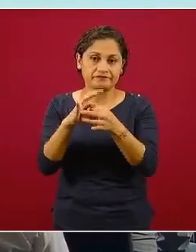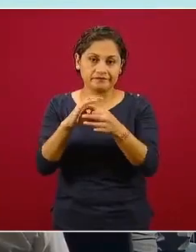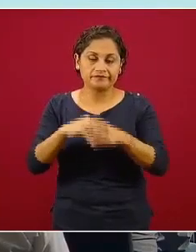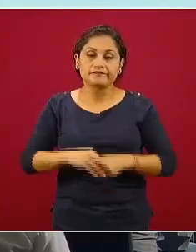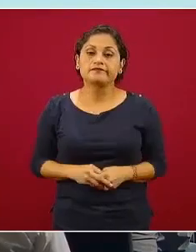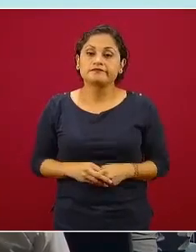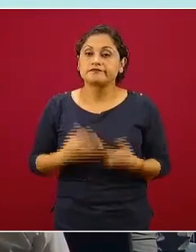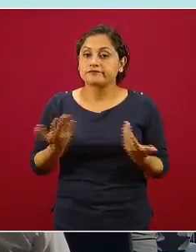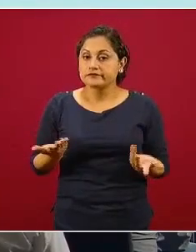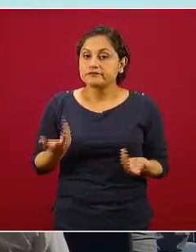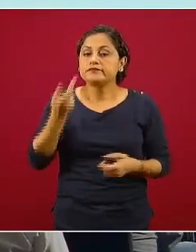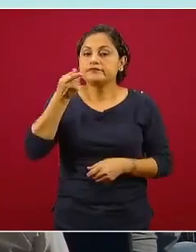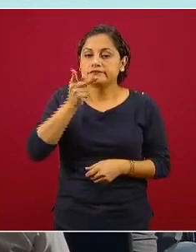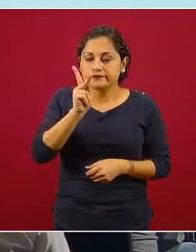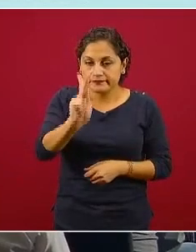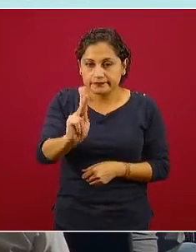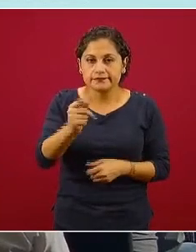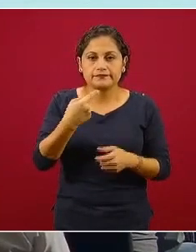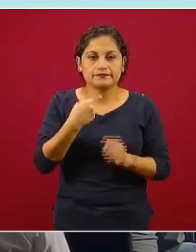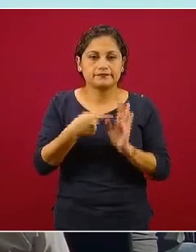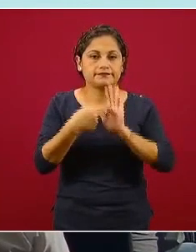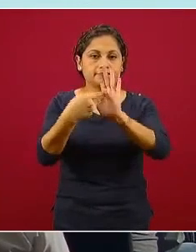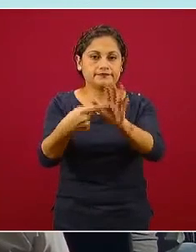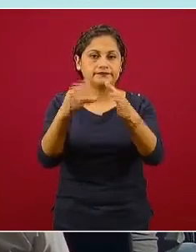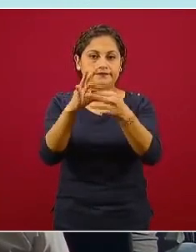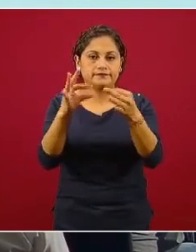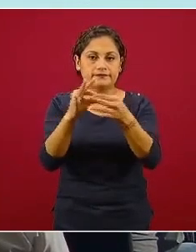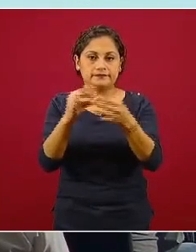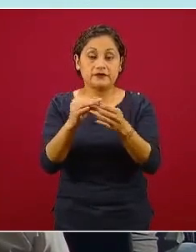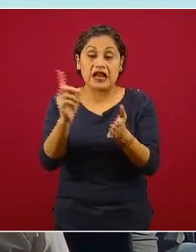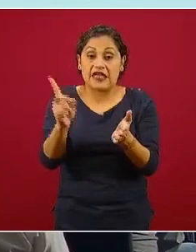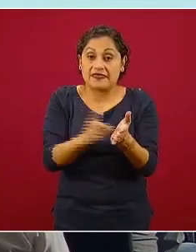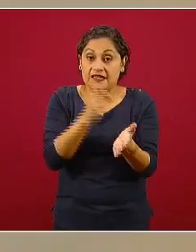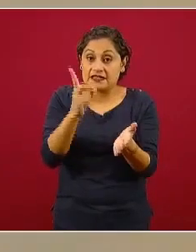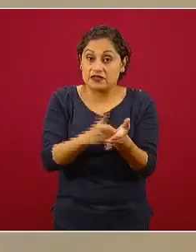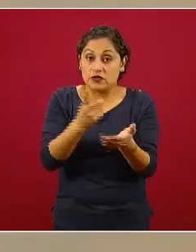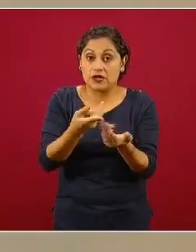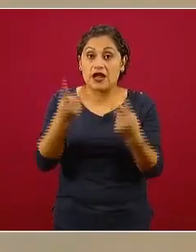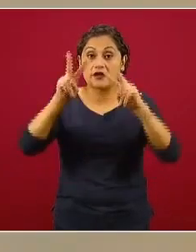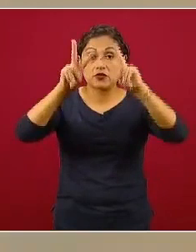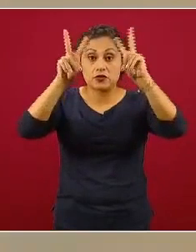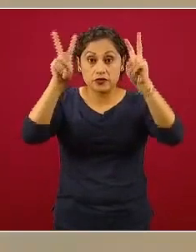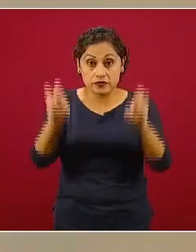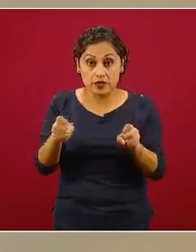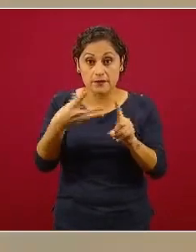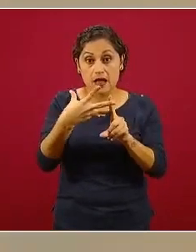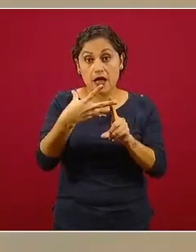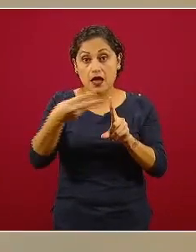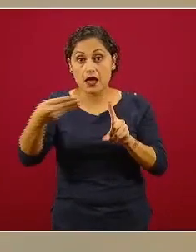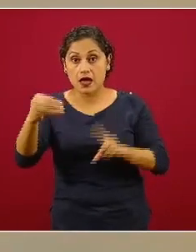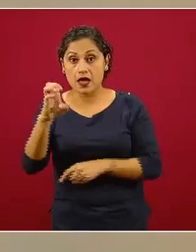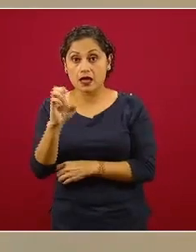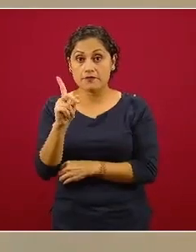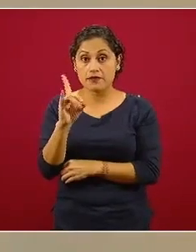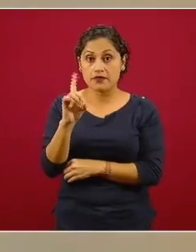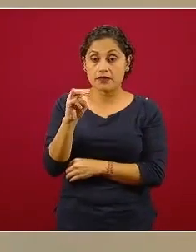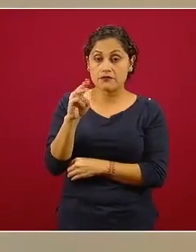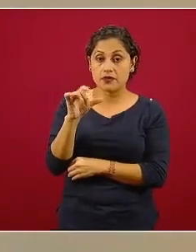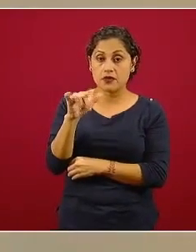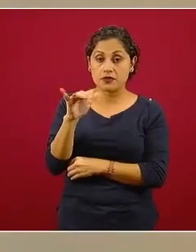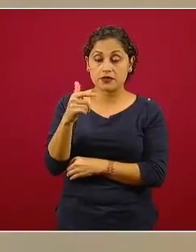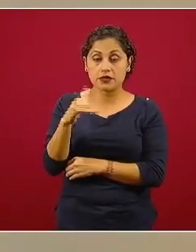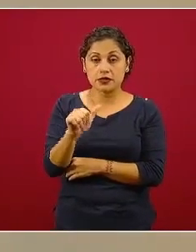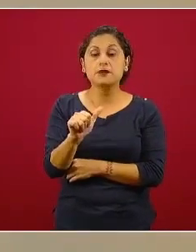que, desde el punto de vista técnico, en el diccionario de epidemiología, porque hay un diccionario o más de un diccionario de epidemiología, sí hay un